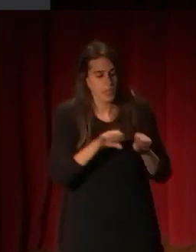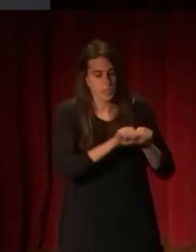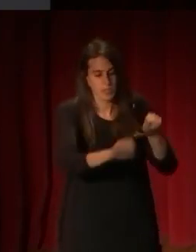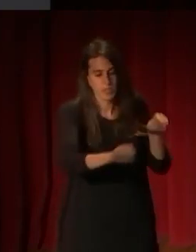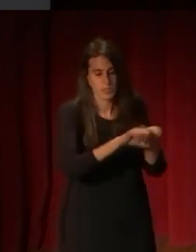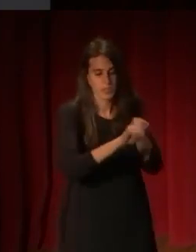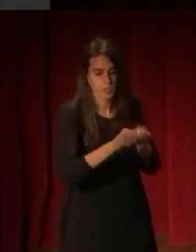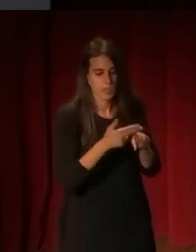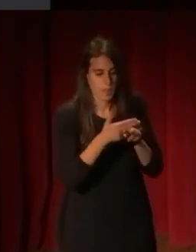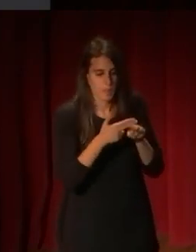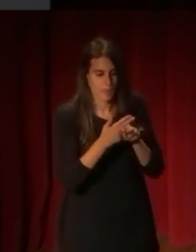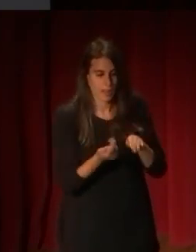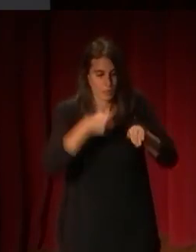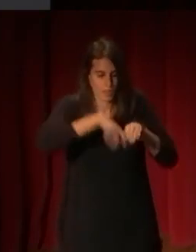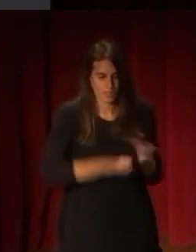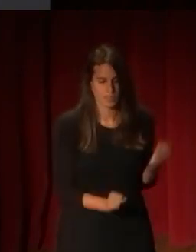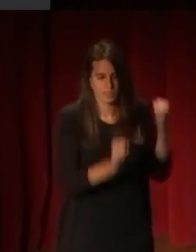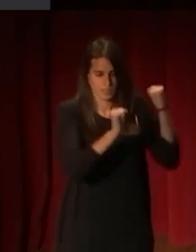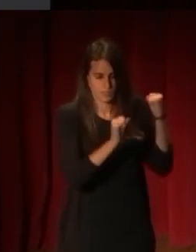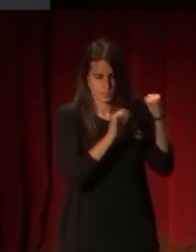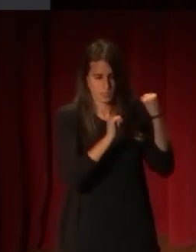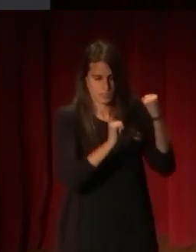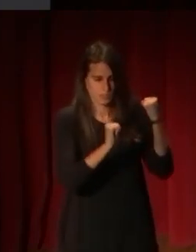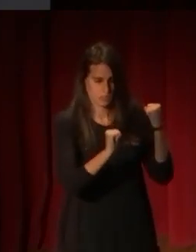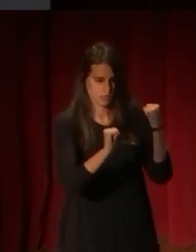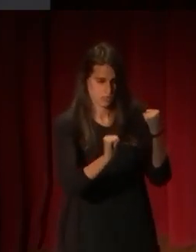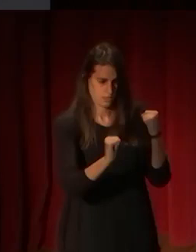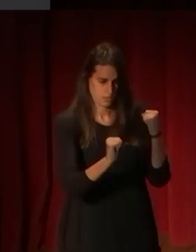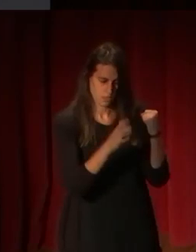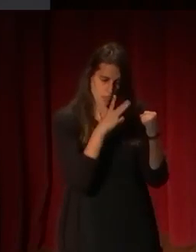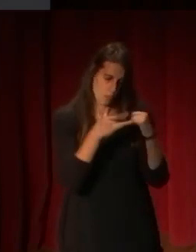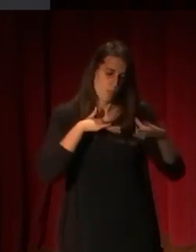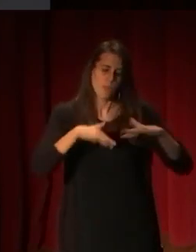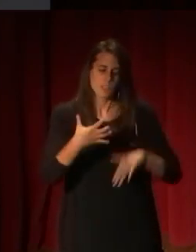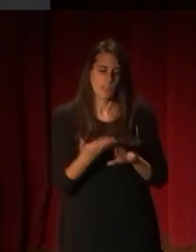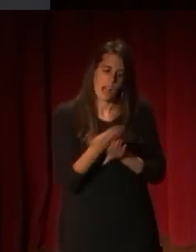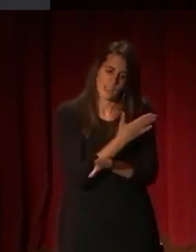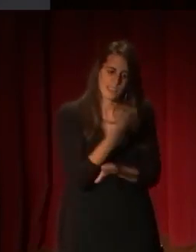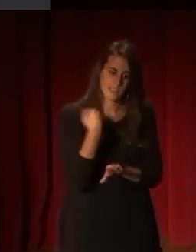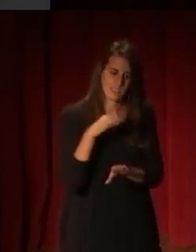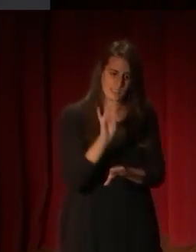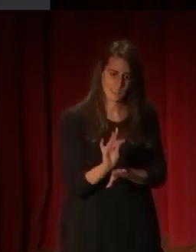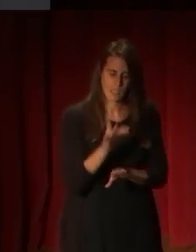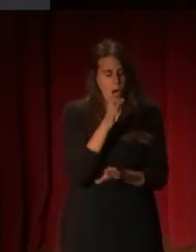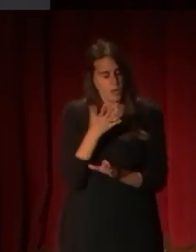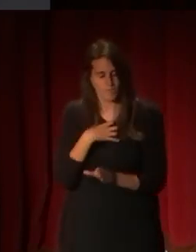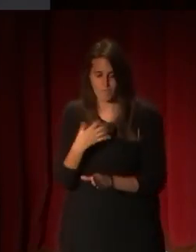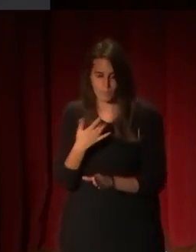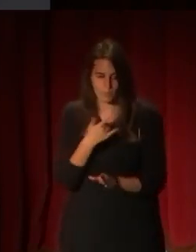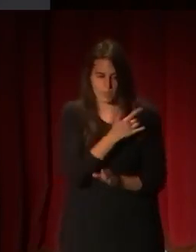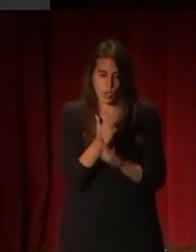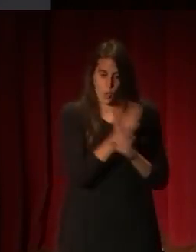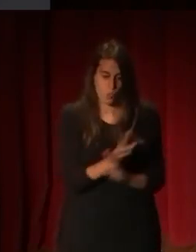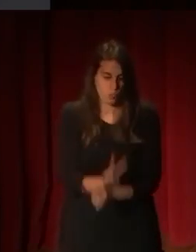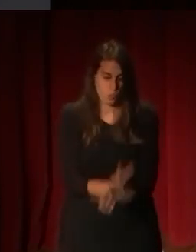fijan ustedes debajo de estas andas es donde se colocaban los porteadores para mover la tarasca que ha introducido un juego